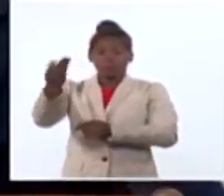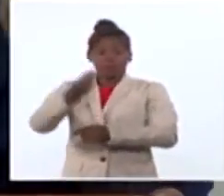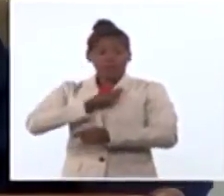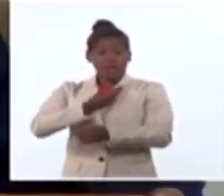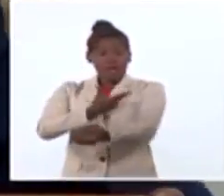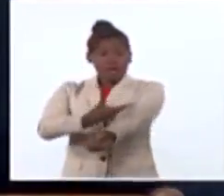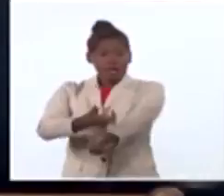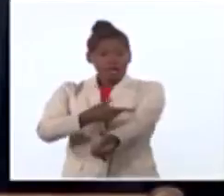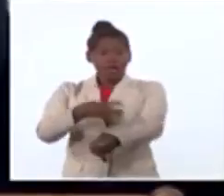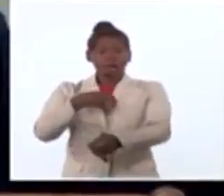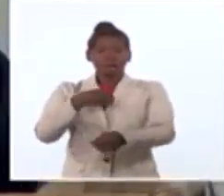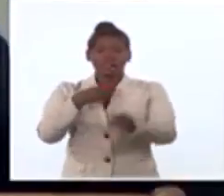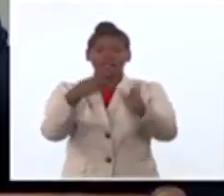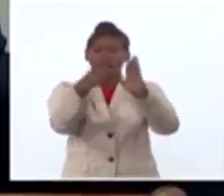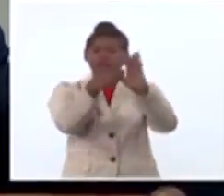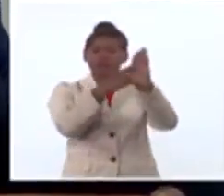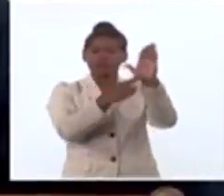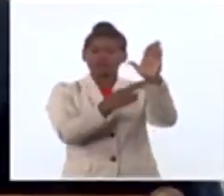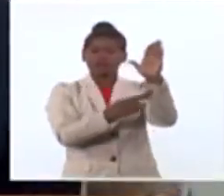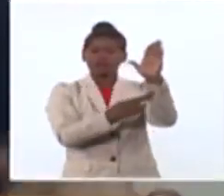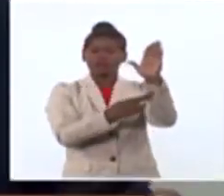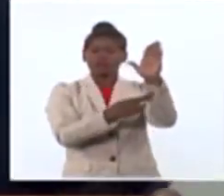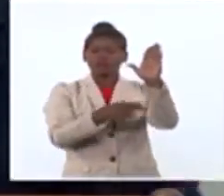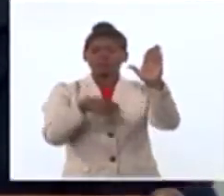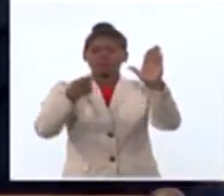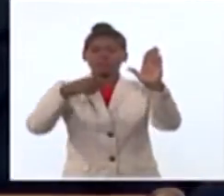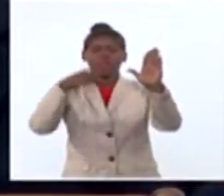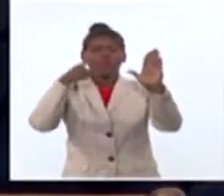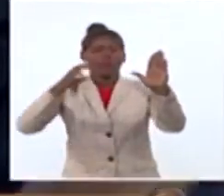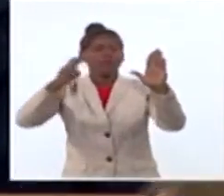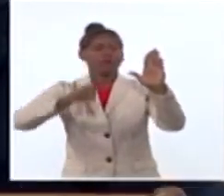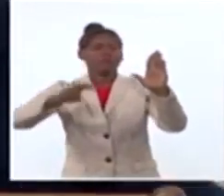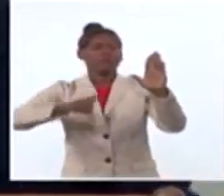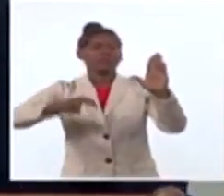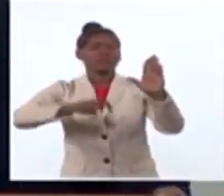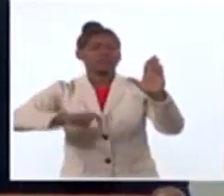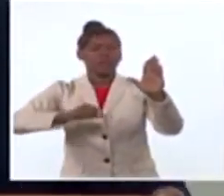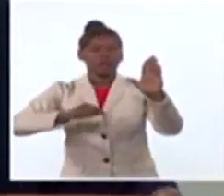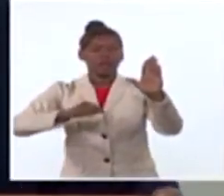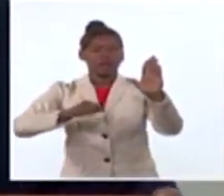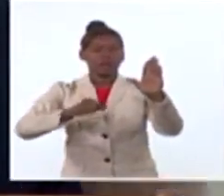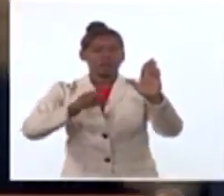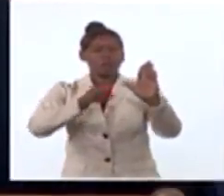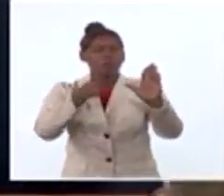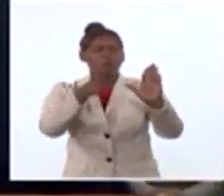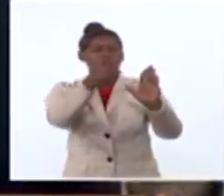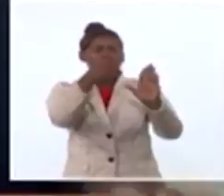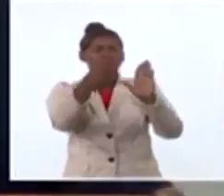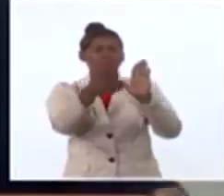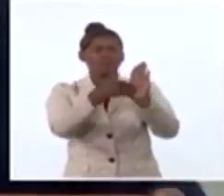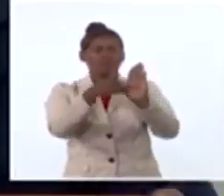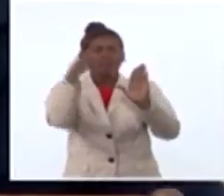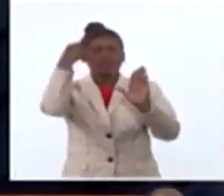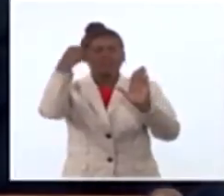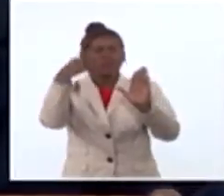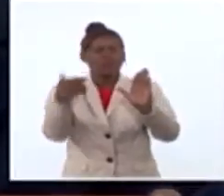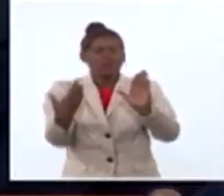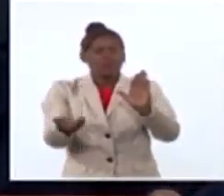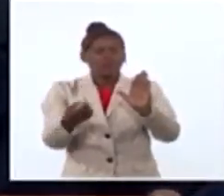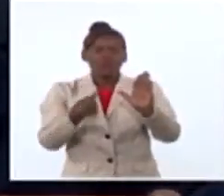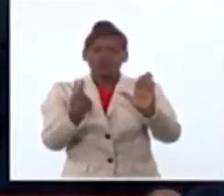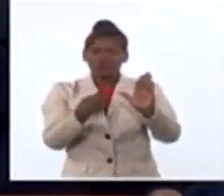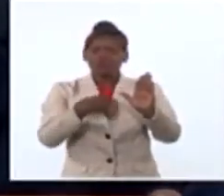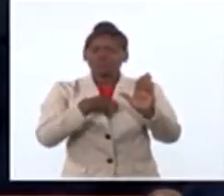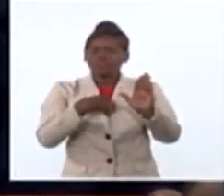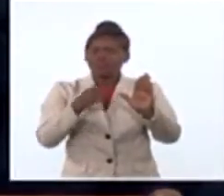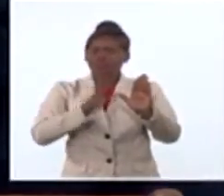La obligación de realizar estudios clínicos en Cuba con esas vacunas. ¿Qué quiere decir eso? ¿Qué tiempo toma un estudio